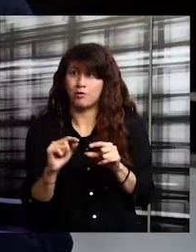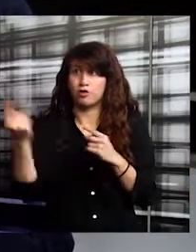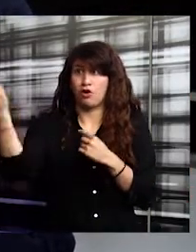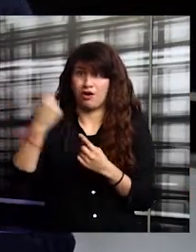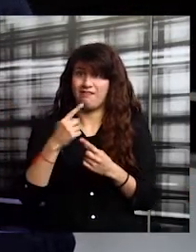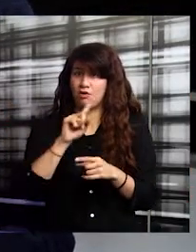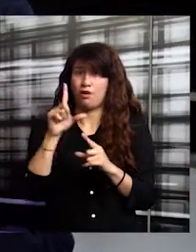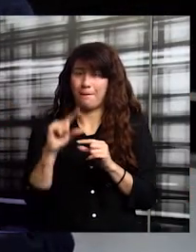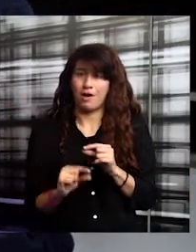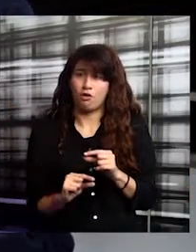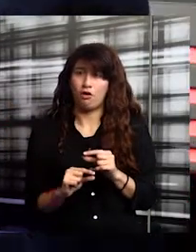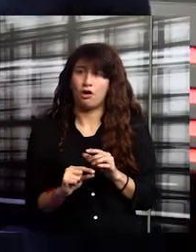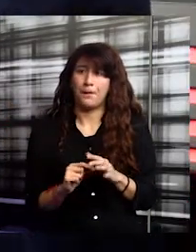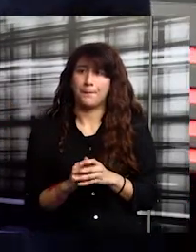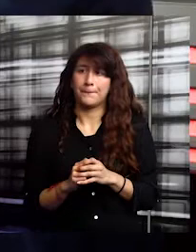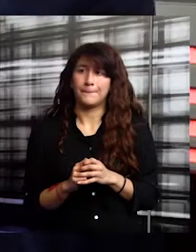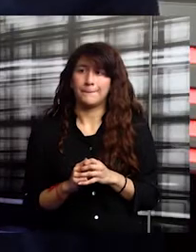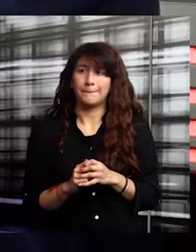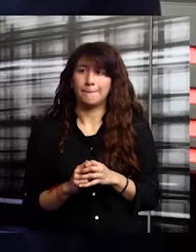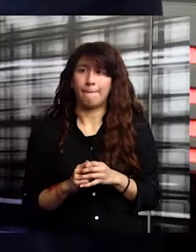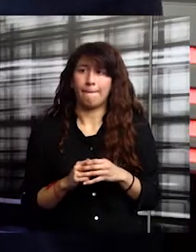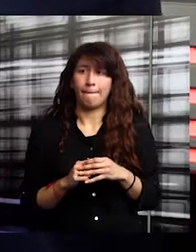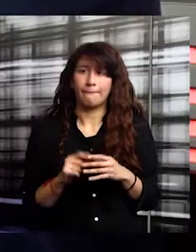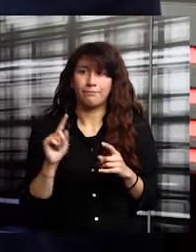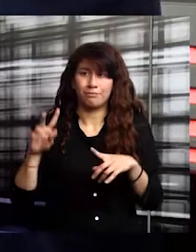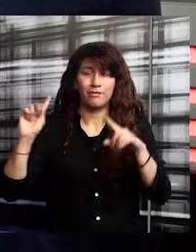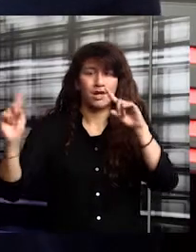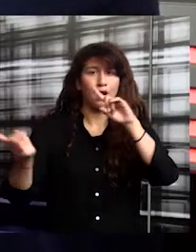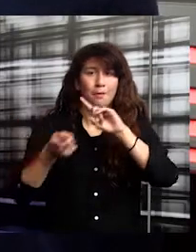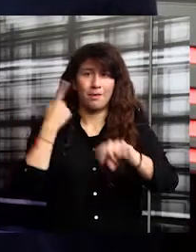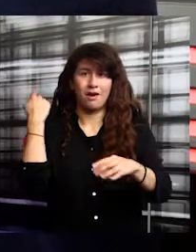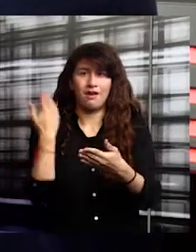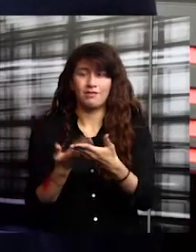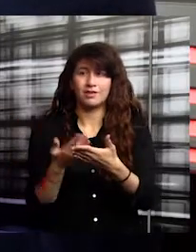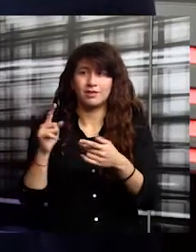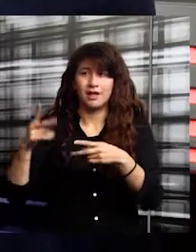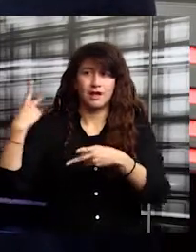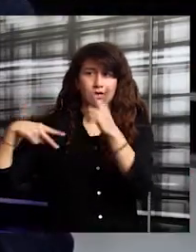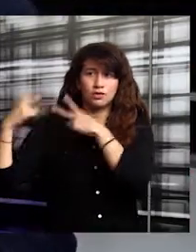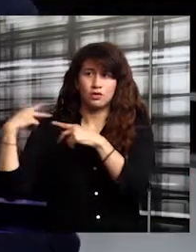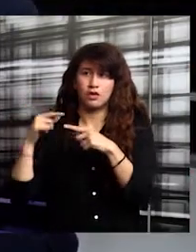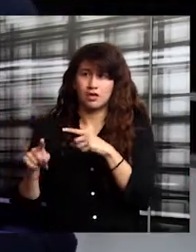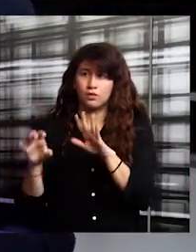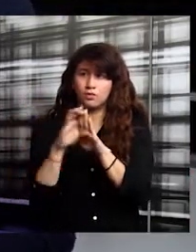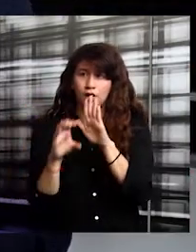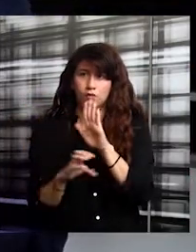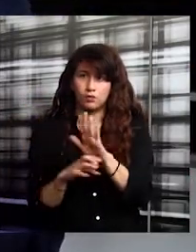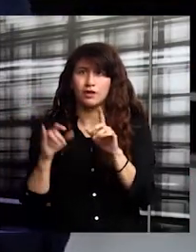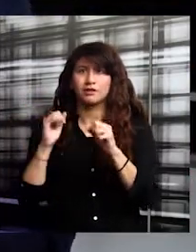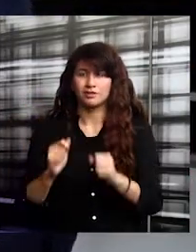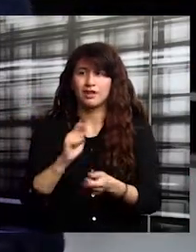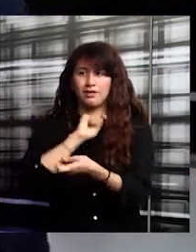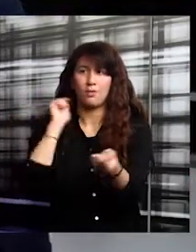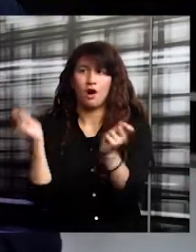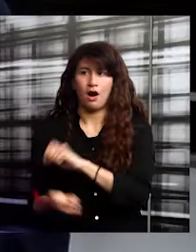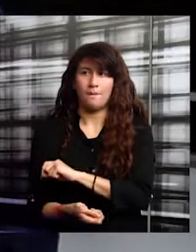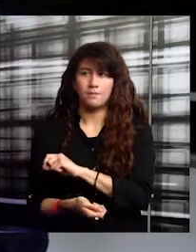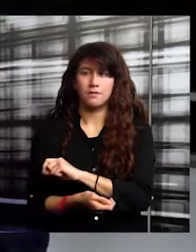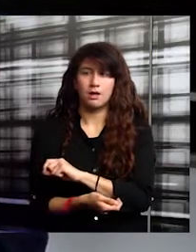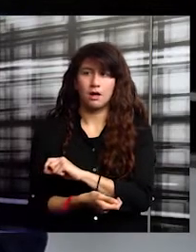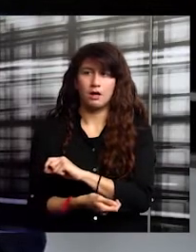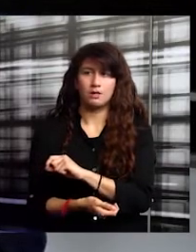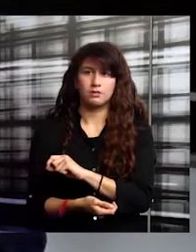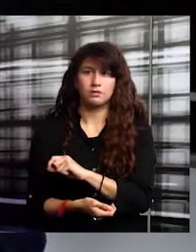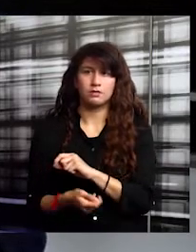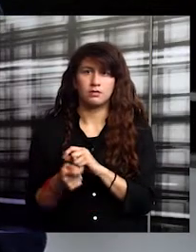una constitución se va a cambiar de principio a fin tomando, ¿no es cierto?, la opinión de la gente. Efectivamente. Y eso no lo podemos dejar pasar. Muchas